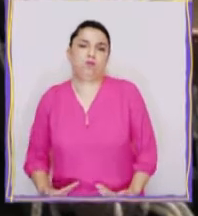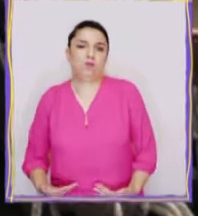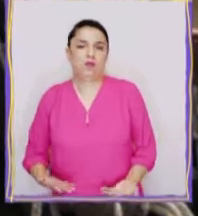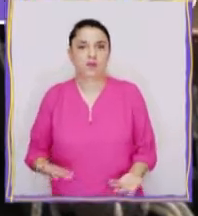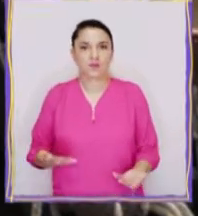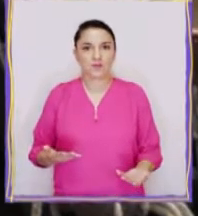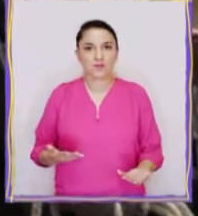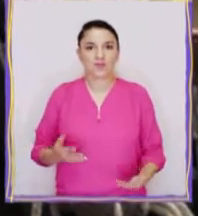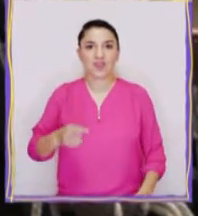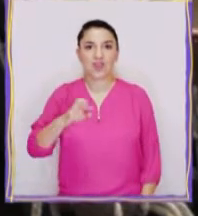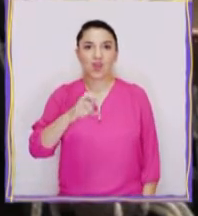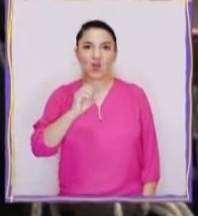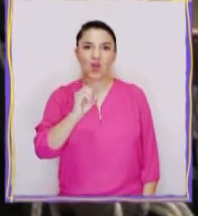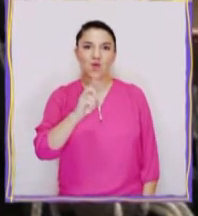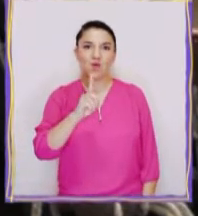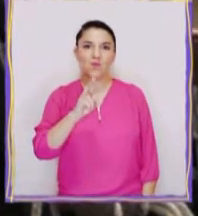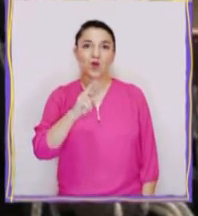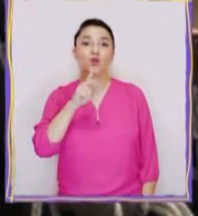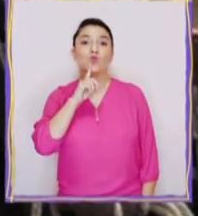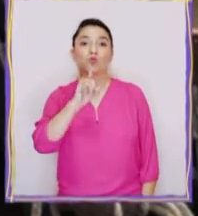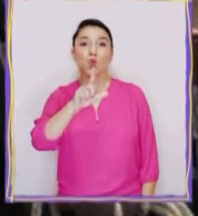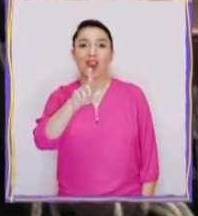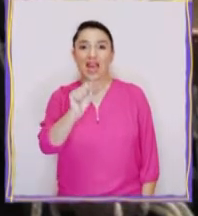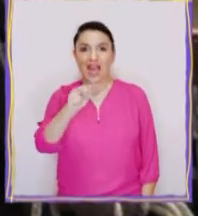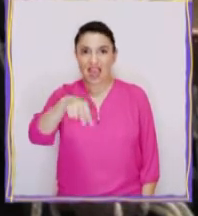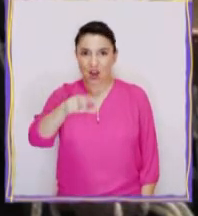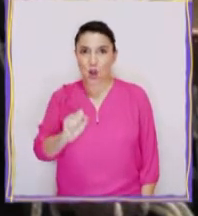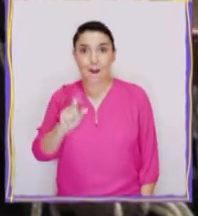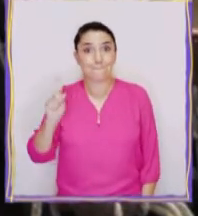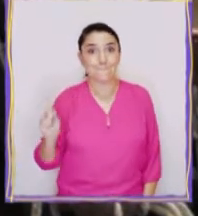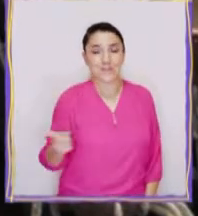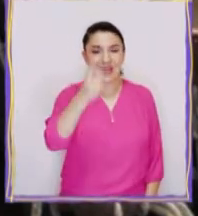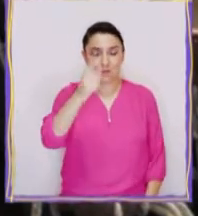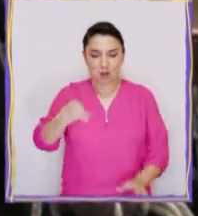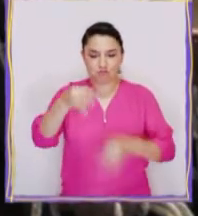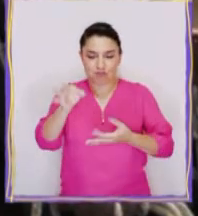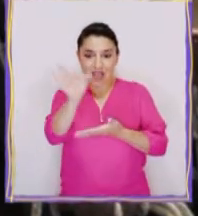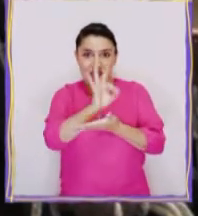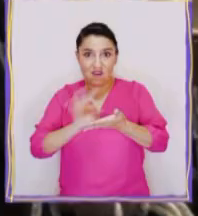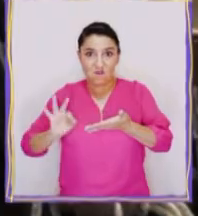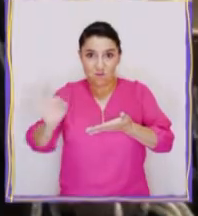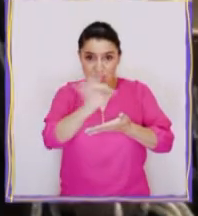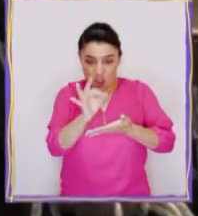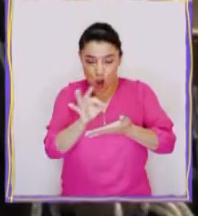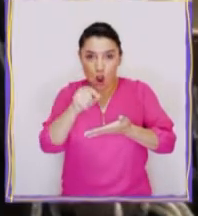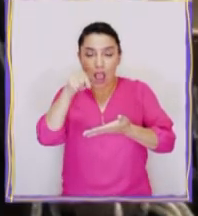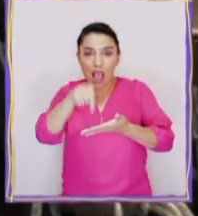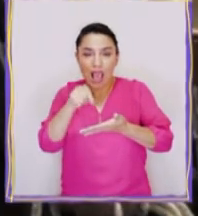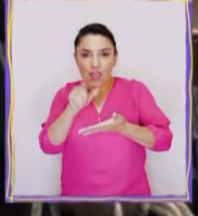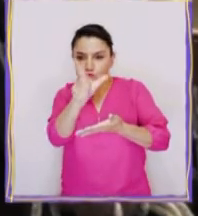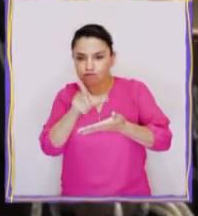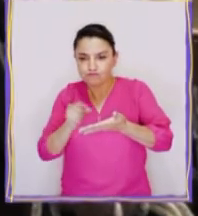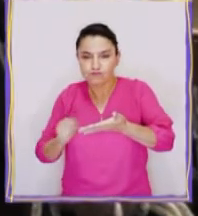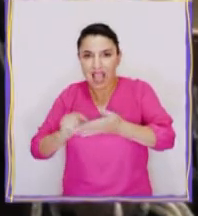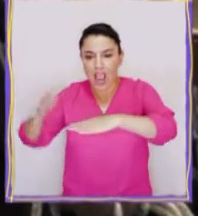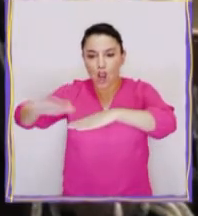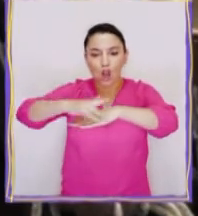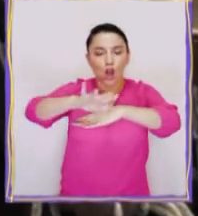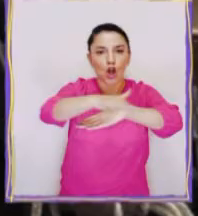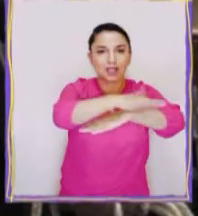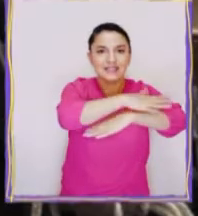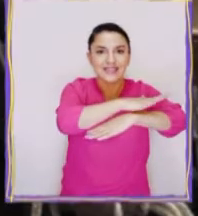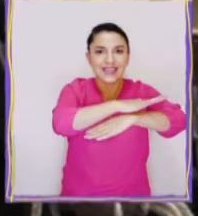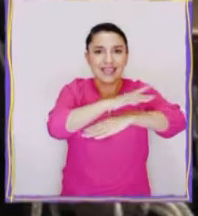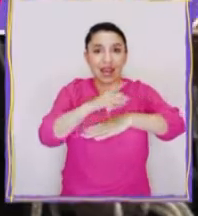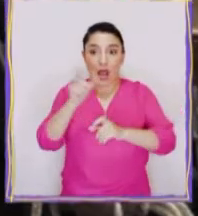viaje. Portulano. Primeros mapas utilizados en la navegación que solo tenía los bordes costeros. Se basaban